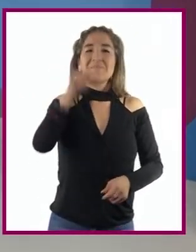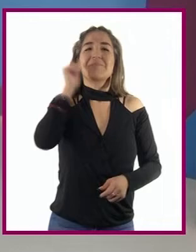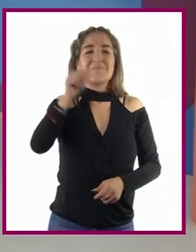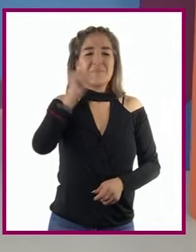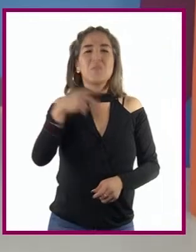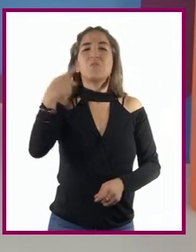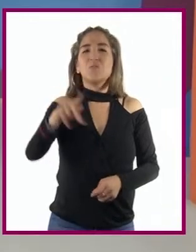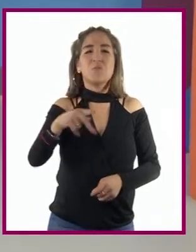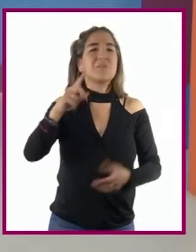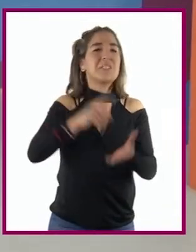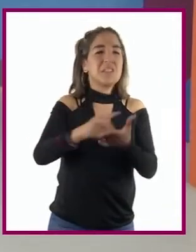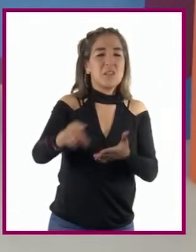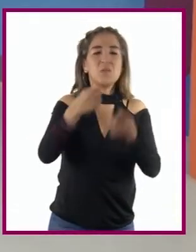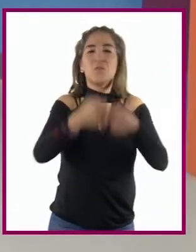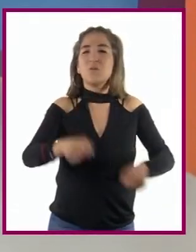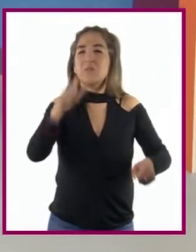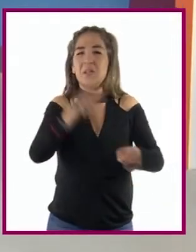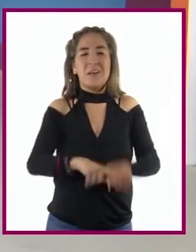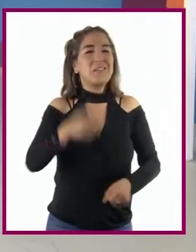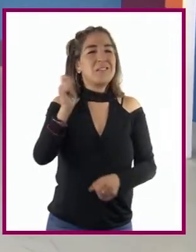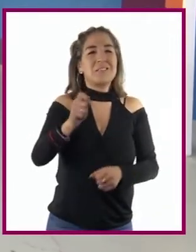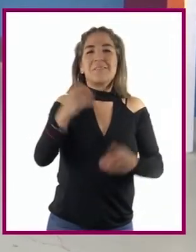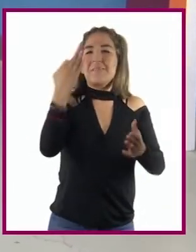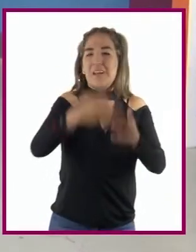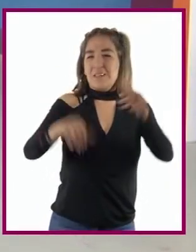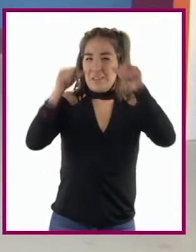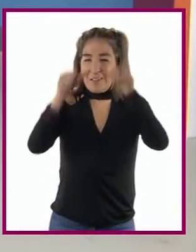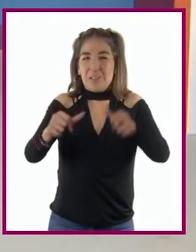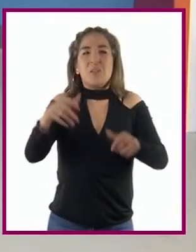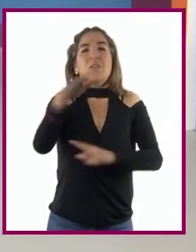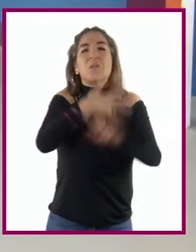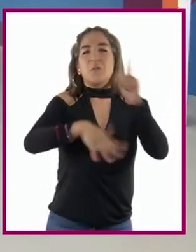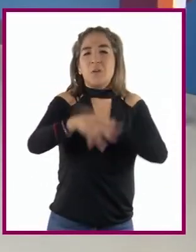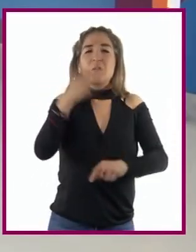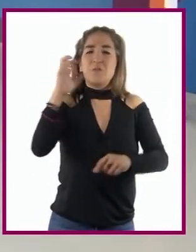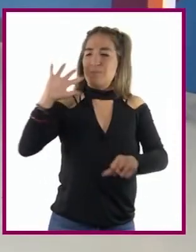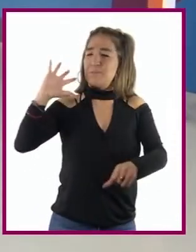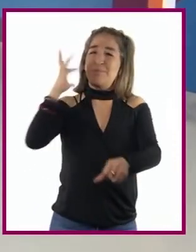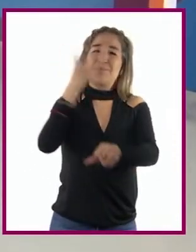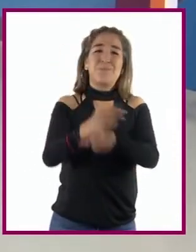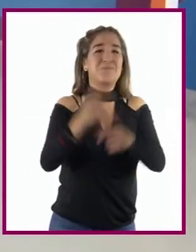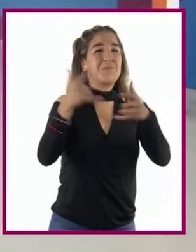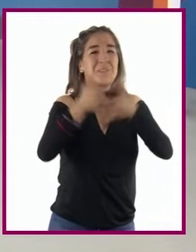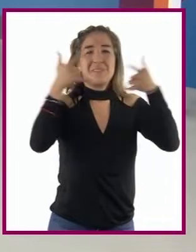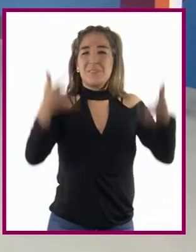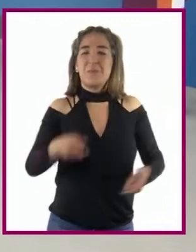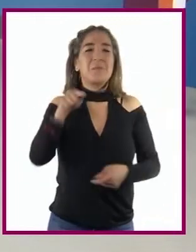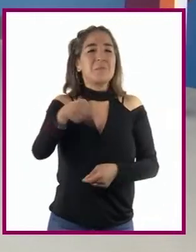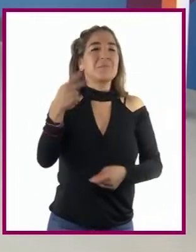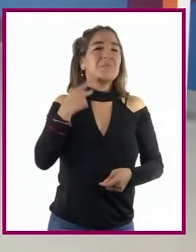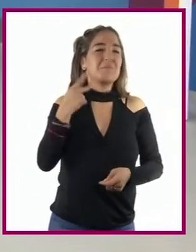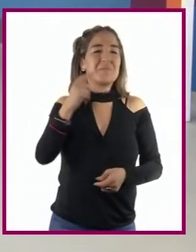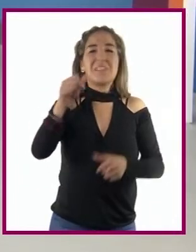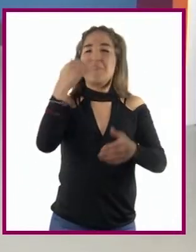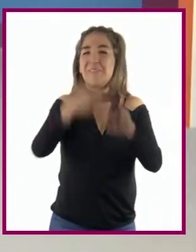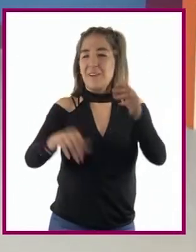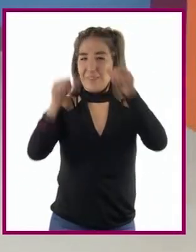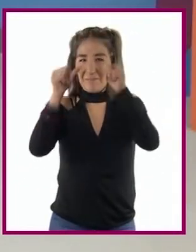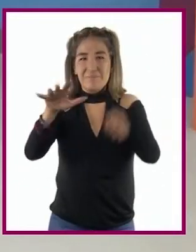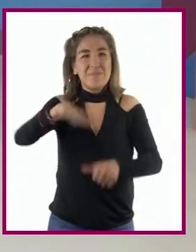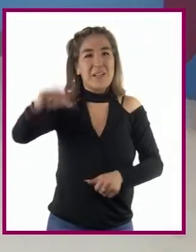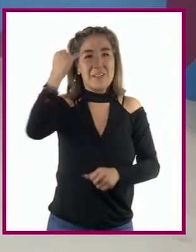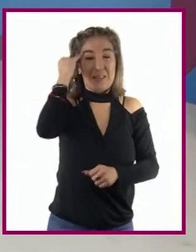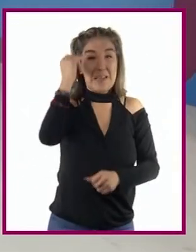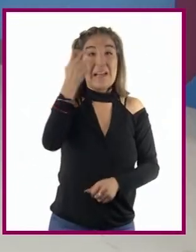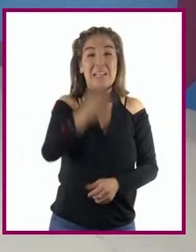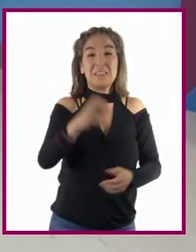derechos sociales, civiles y políticos a lo largo de la historia política del país. Sin embargo, hacia 2001 se modificó